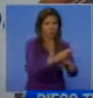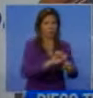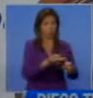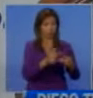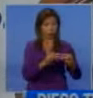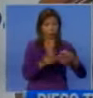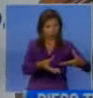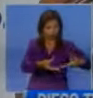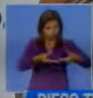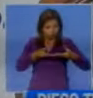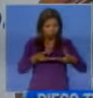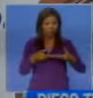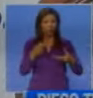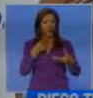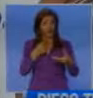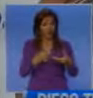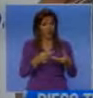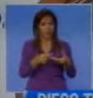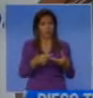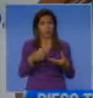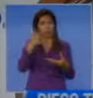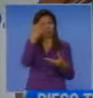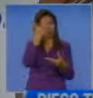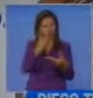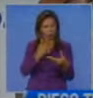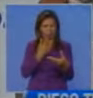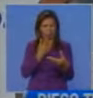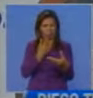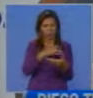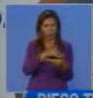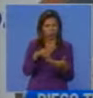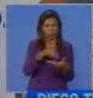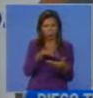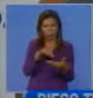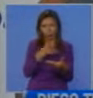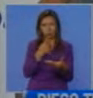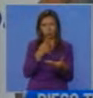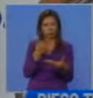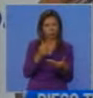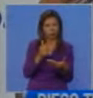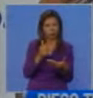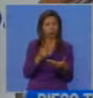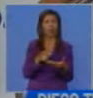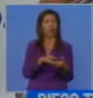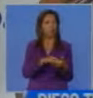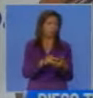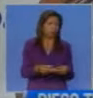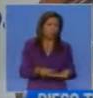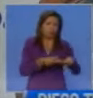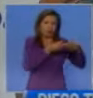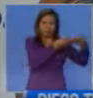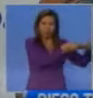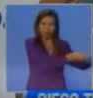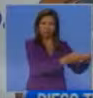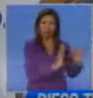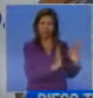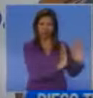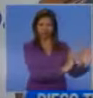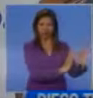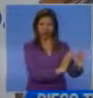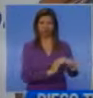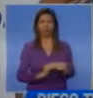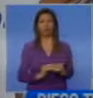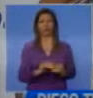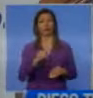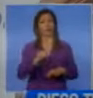verificador decía que tenía duda frente a la firma del colectivo, frente a lo que nosotros teníamos, eso pasaba ya a otra etapa, que era revisada ya por